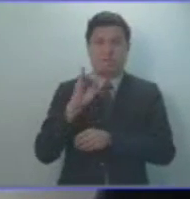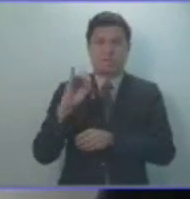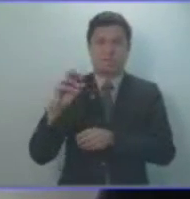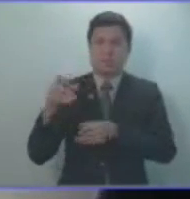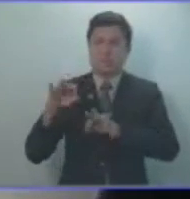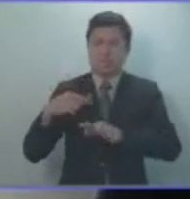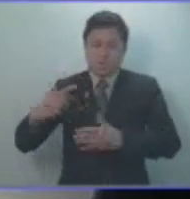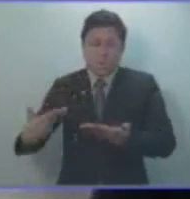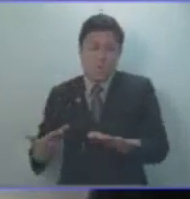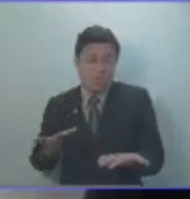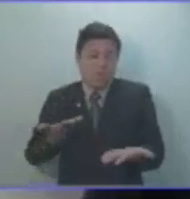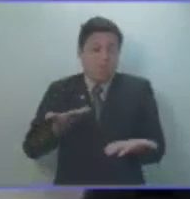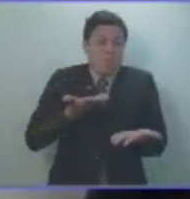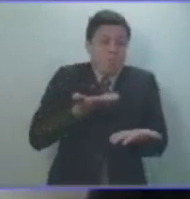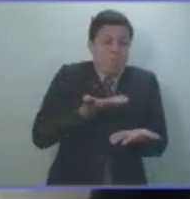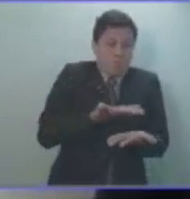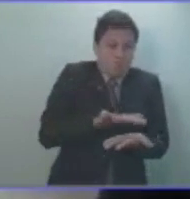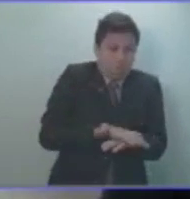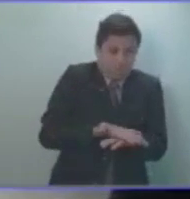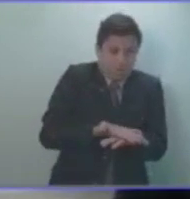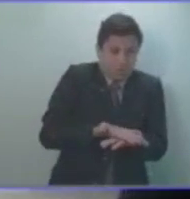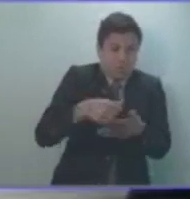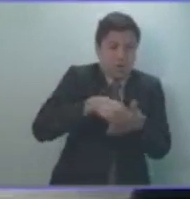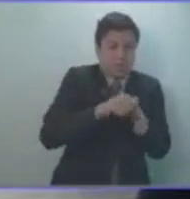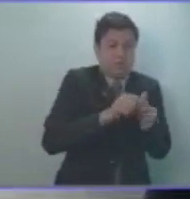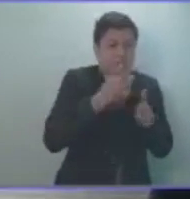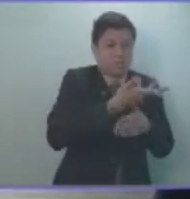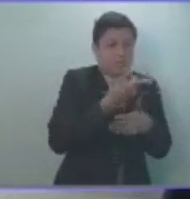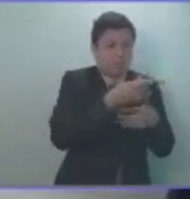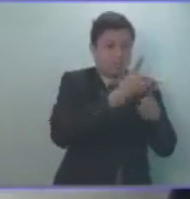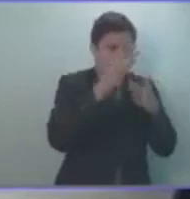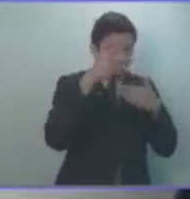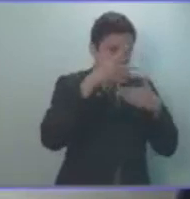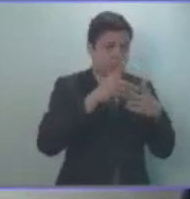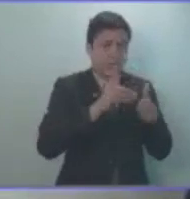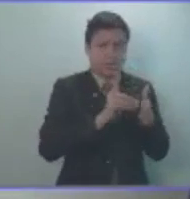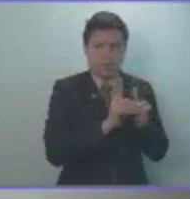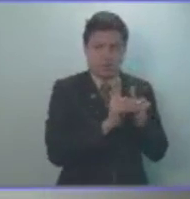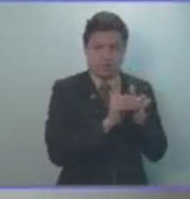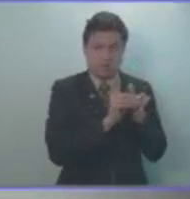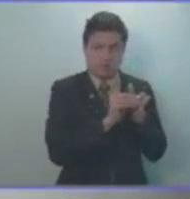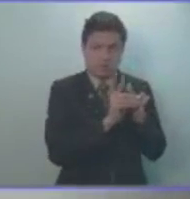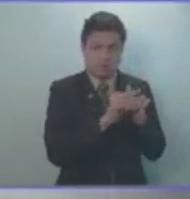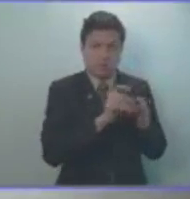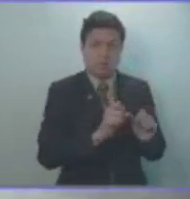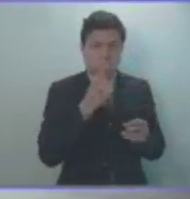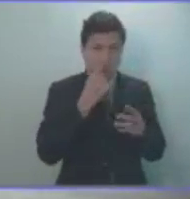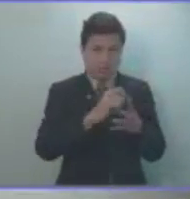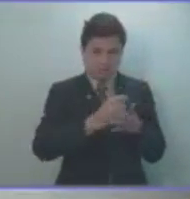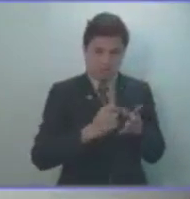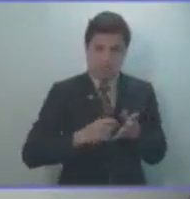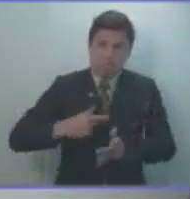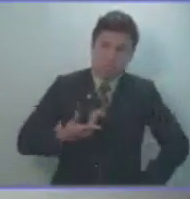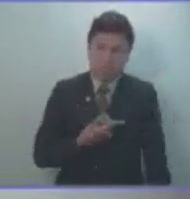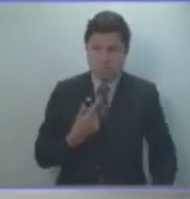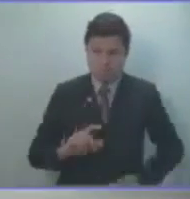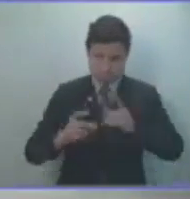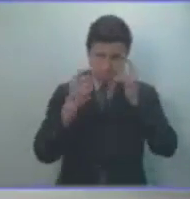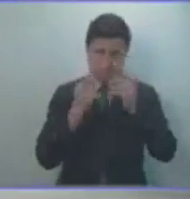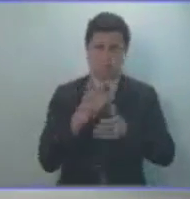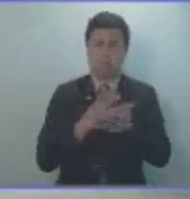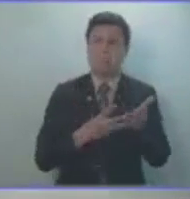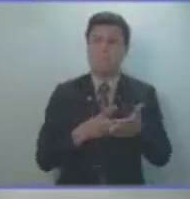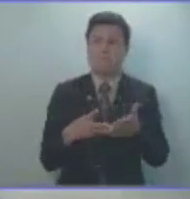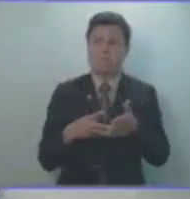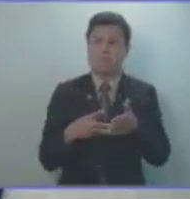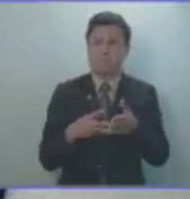propuesto a los diputados y diputadas de la Asamblea que revisen el articulado del presupuesto,